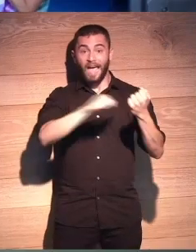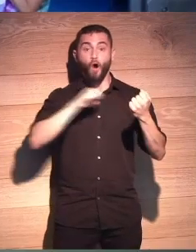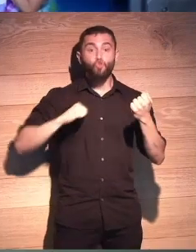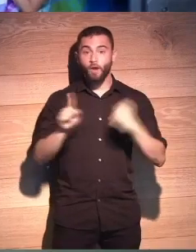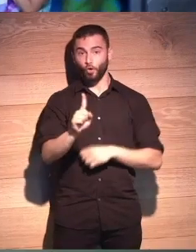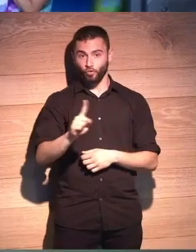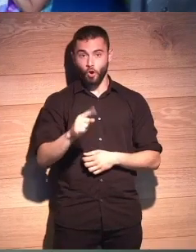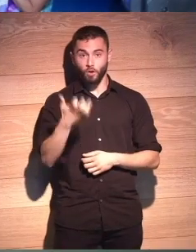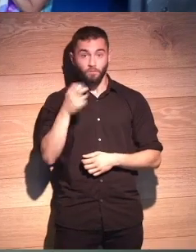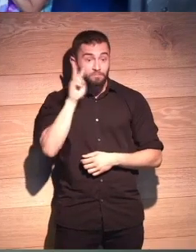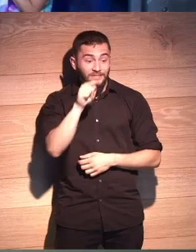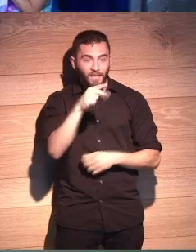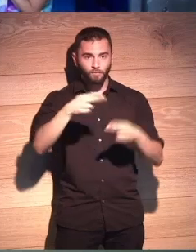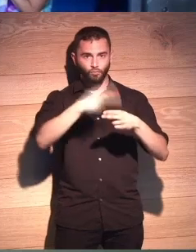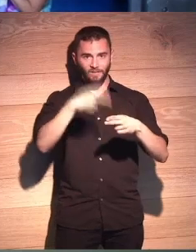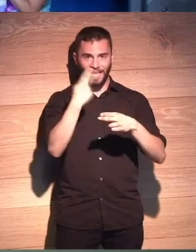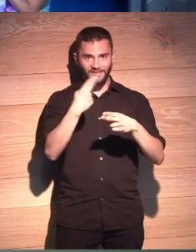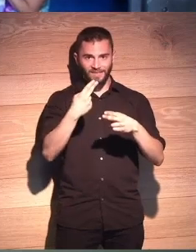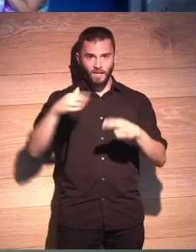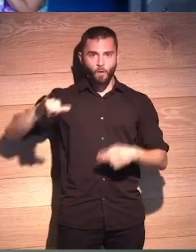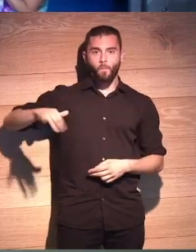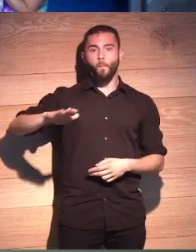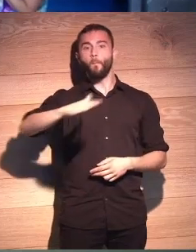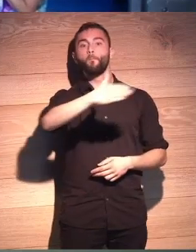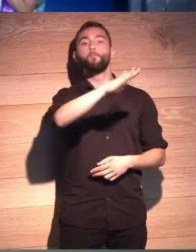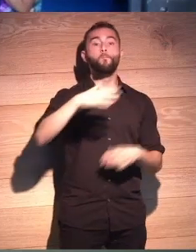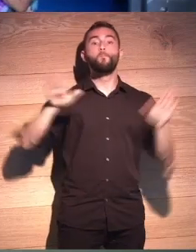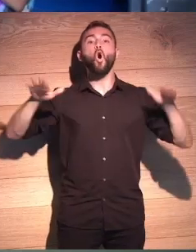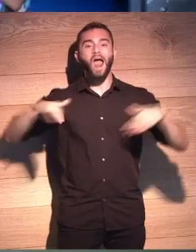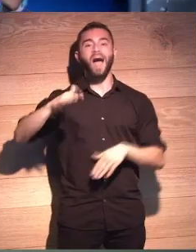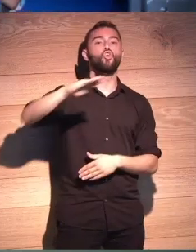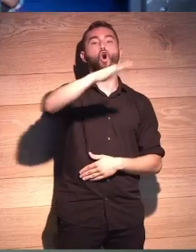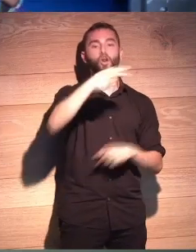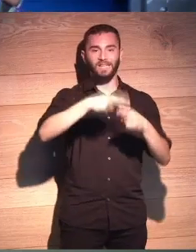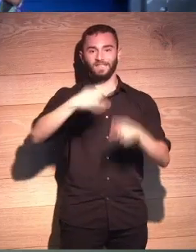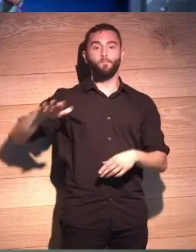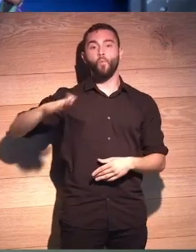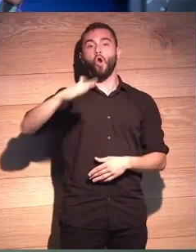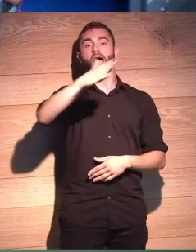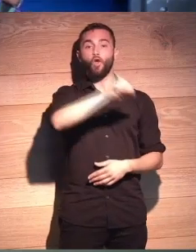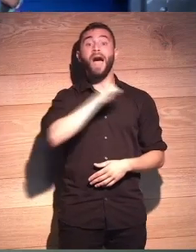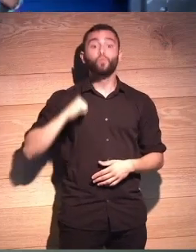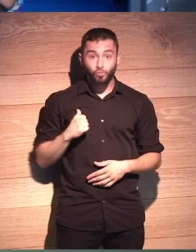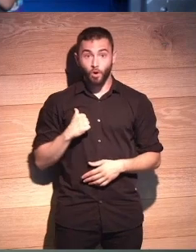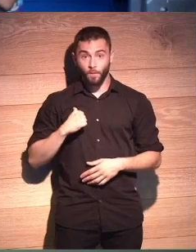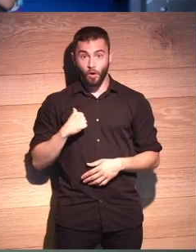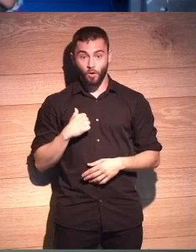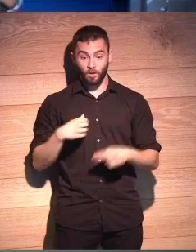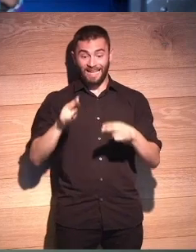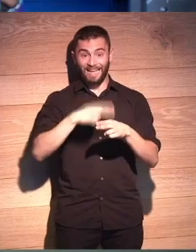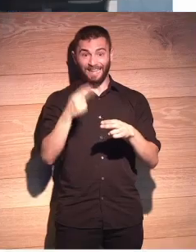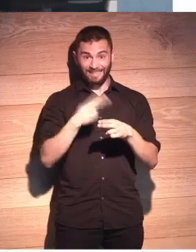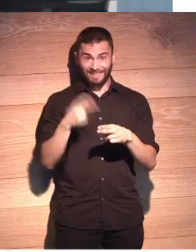un taxi volador autónomo. Ya existe, no el coche autónomo, el taxi